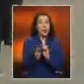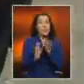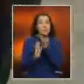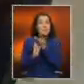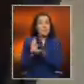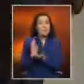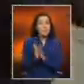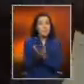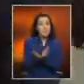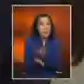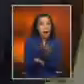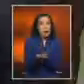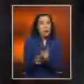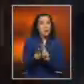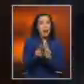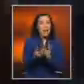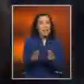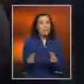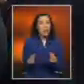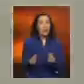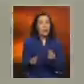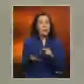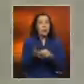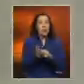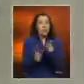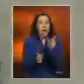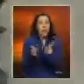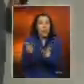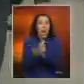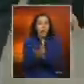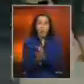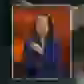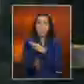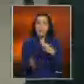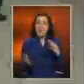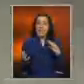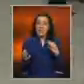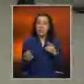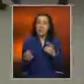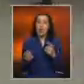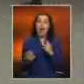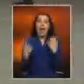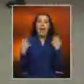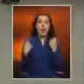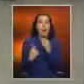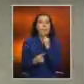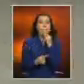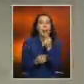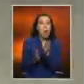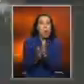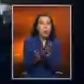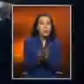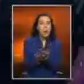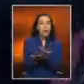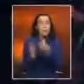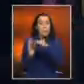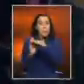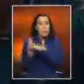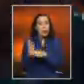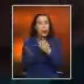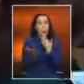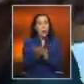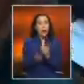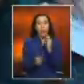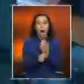manual para resolver los conflictos entre los alumnos. El ministro se encarga de preguntar por él. Hay un protocolo. Cada vez que